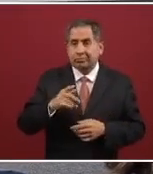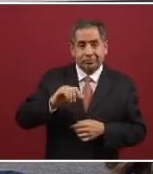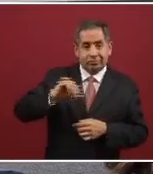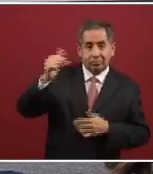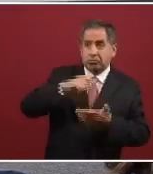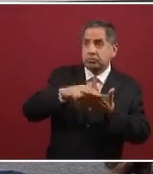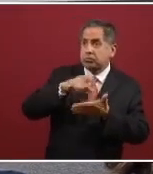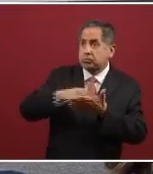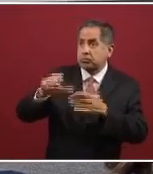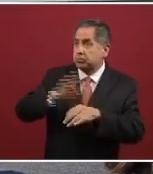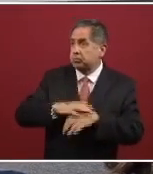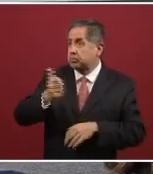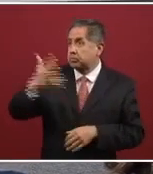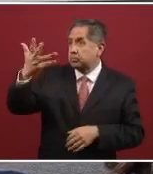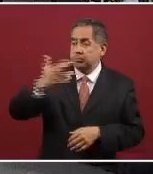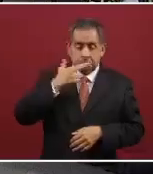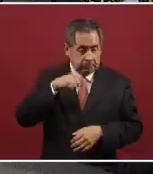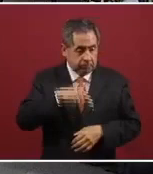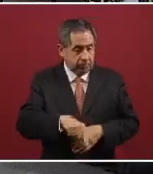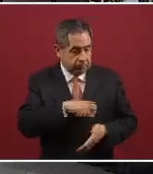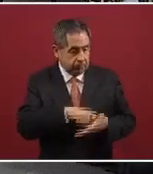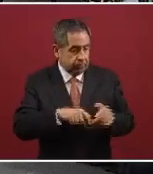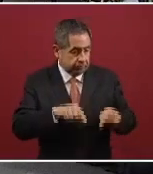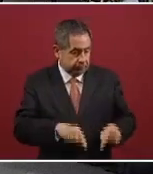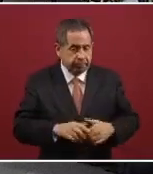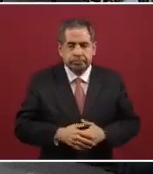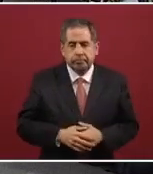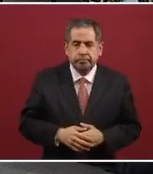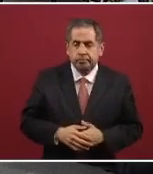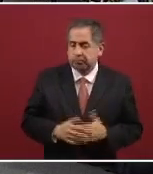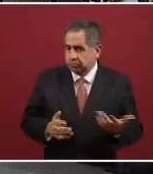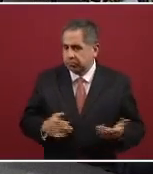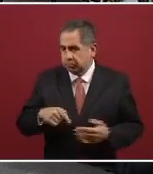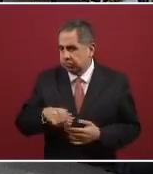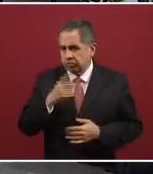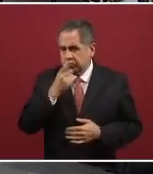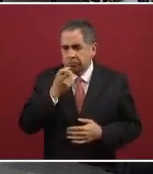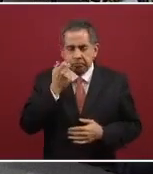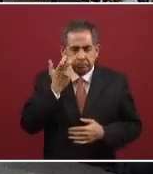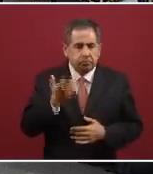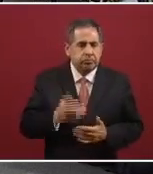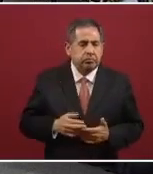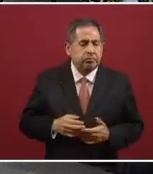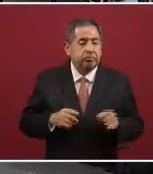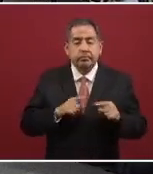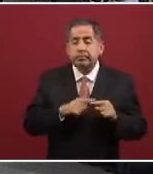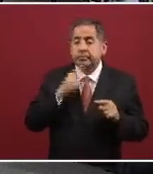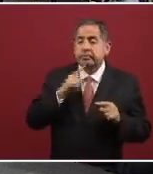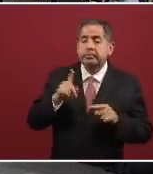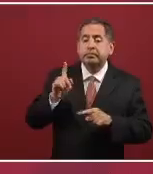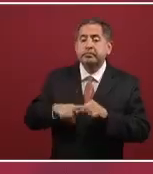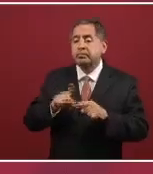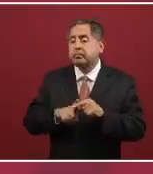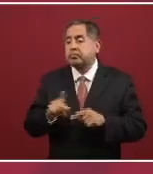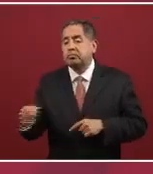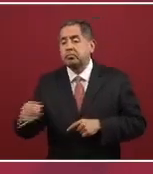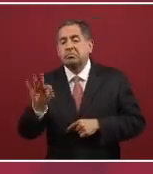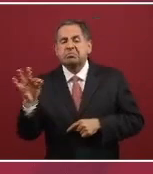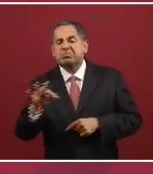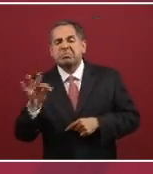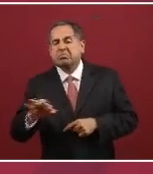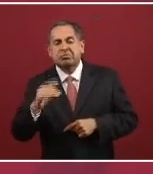fertilizante. Y dicen los que quieren que los que están promoviendo que no se